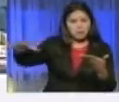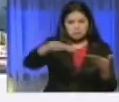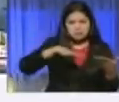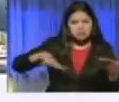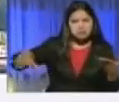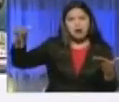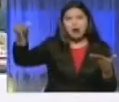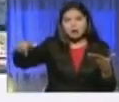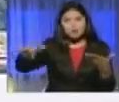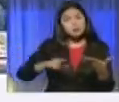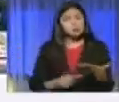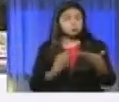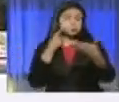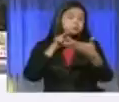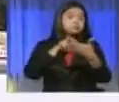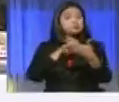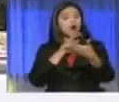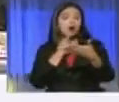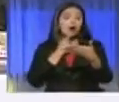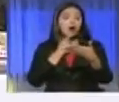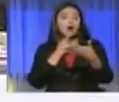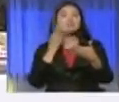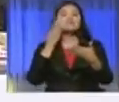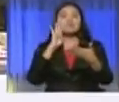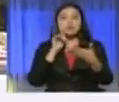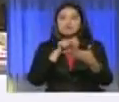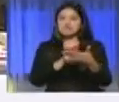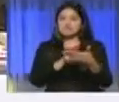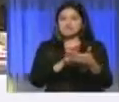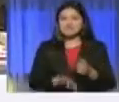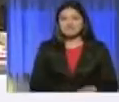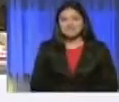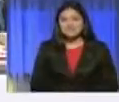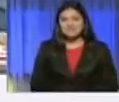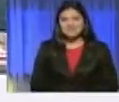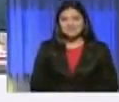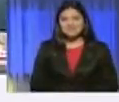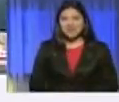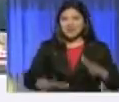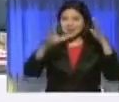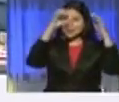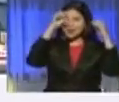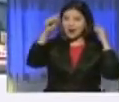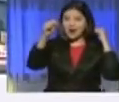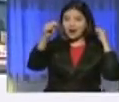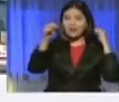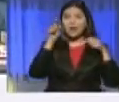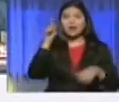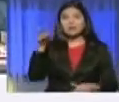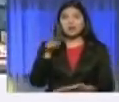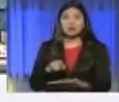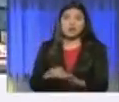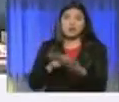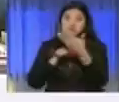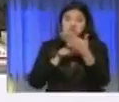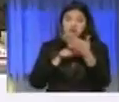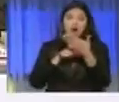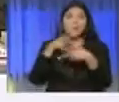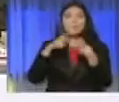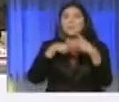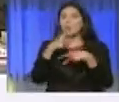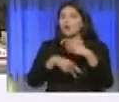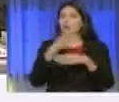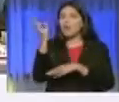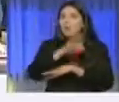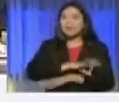Nos están viendo, ¿no? El embajador nuestro en Beijing nos ve, el programa